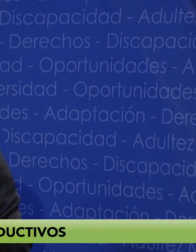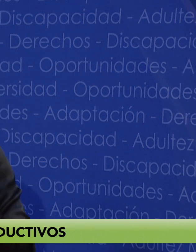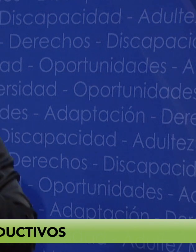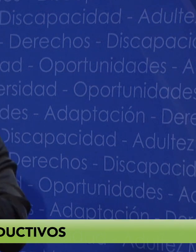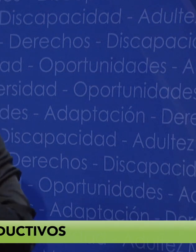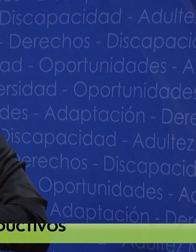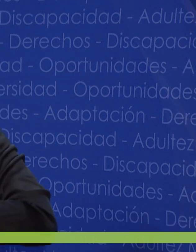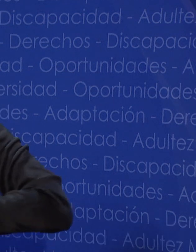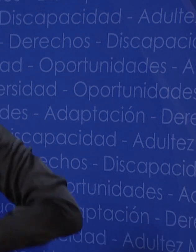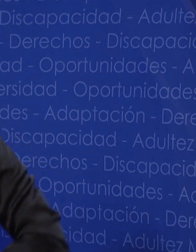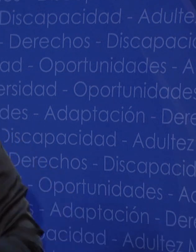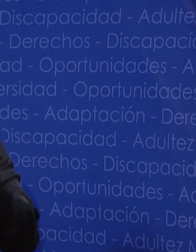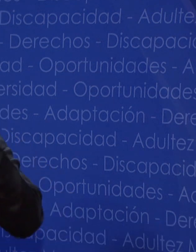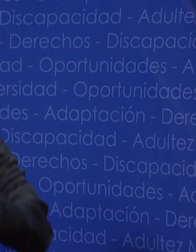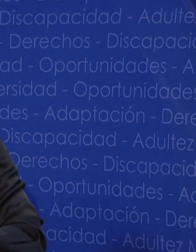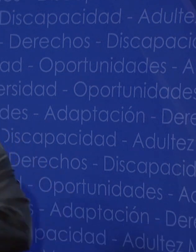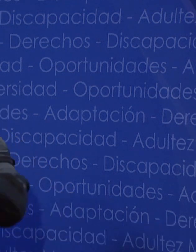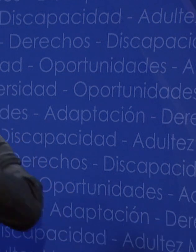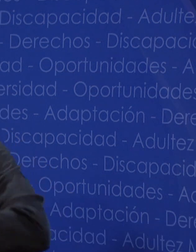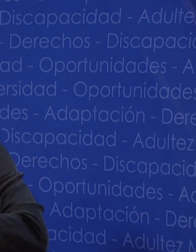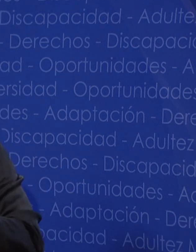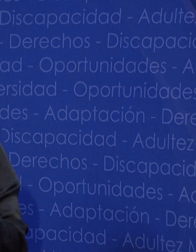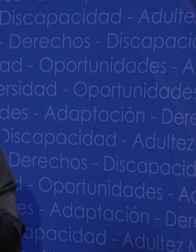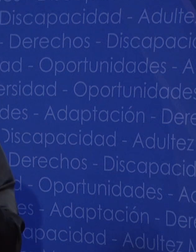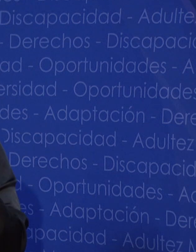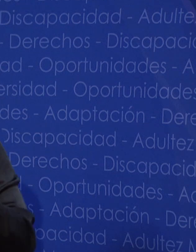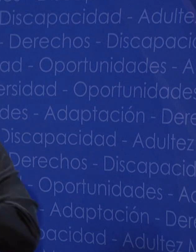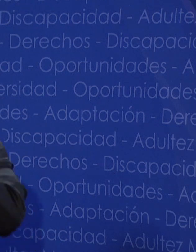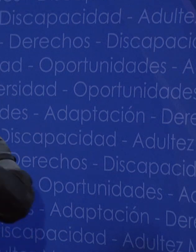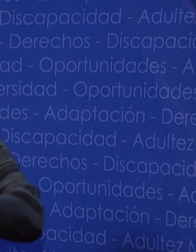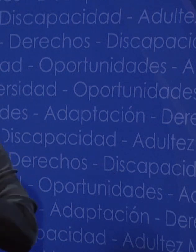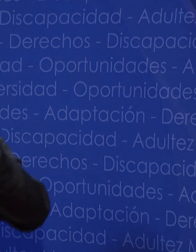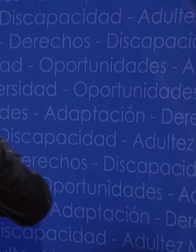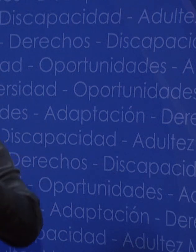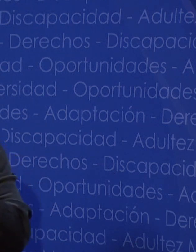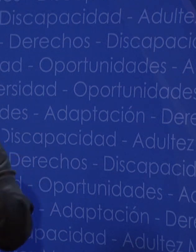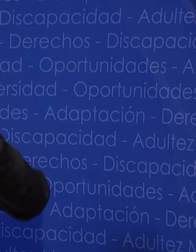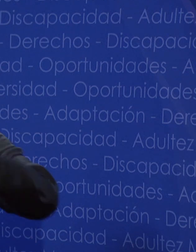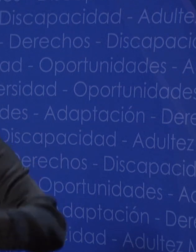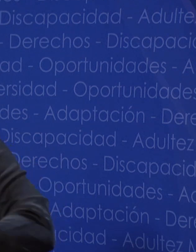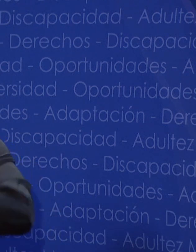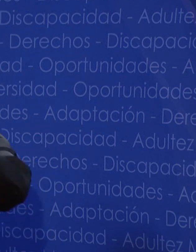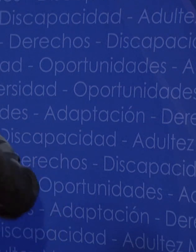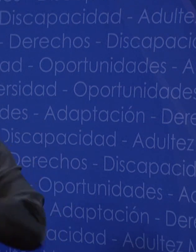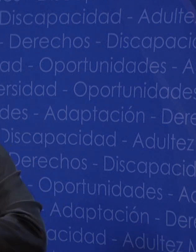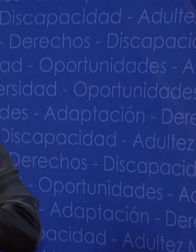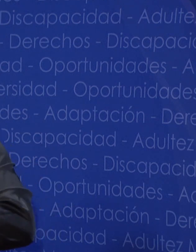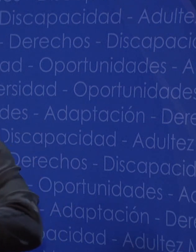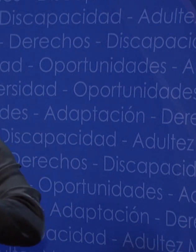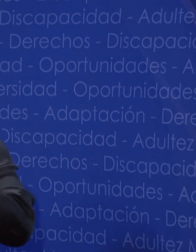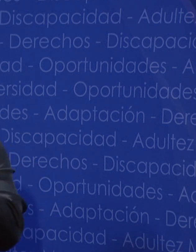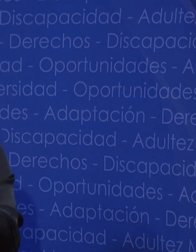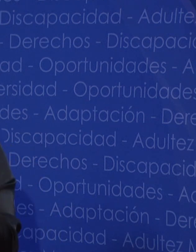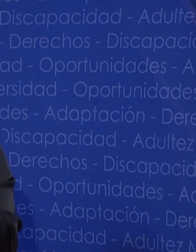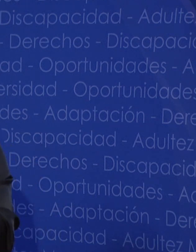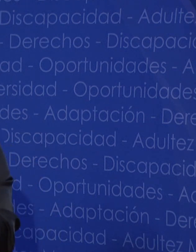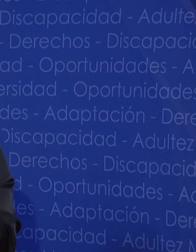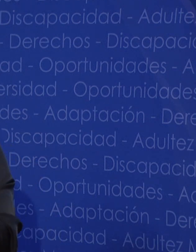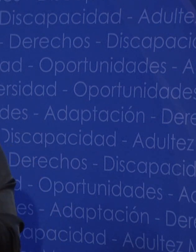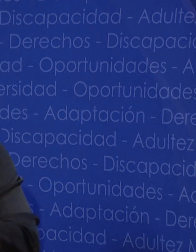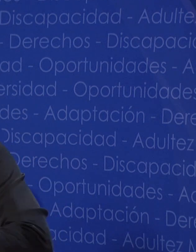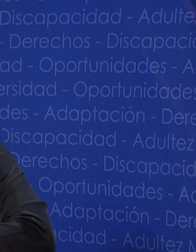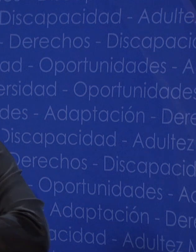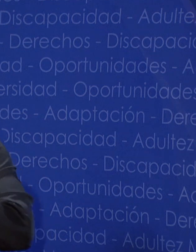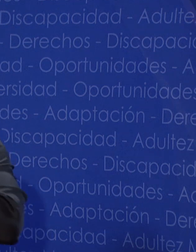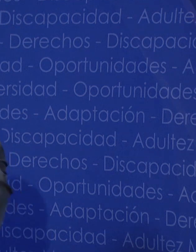personas con discapacidad. La Convención Internacional de los Derechos de las Personas con Discapacidad establece que es obligación de